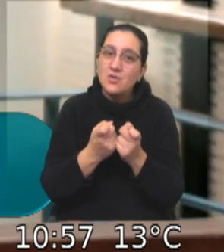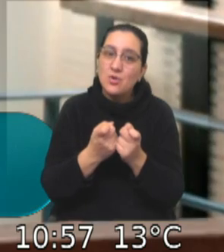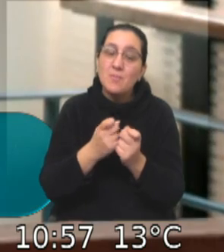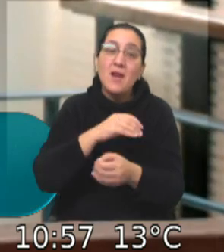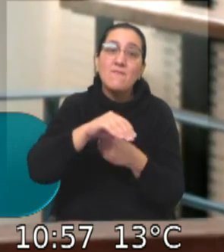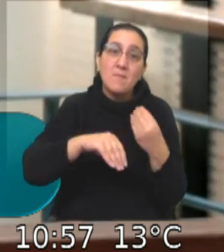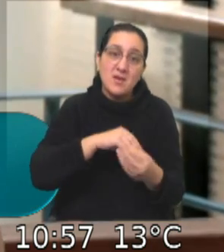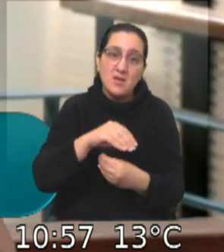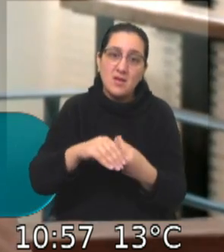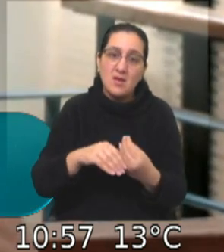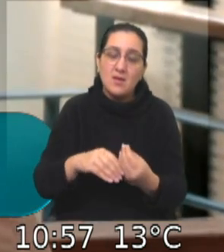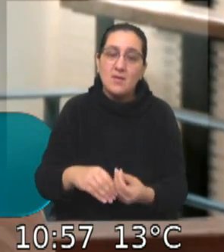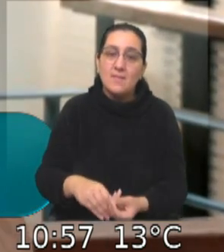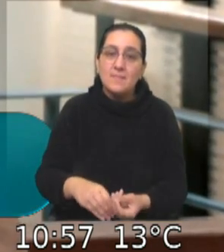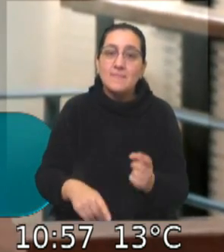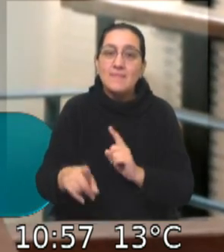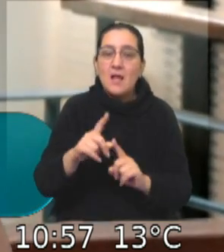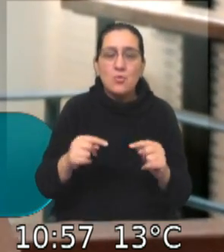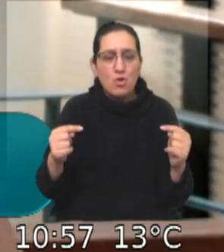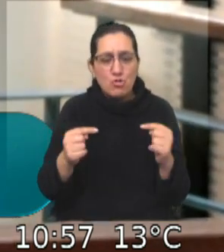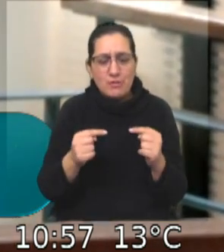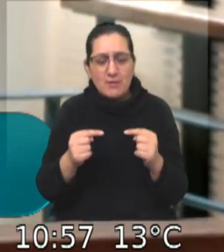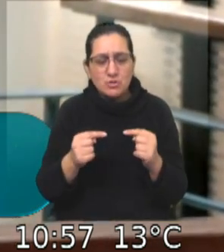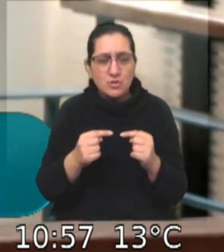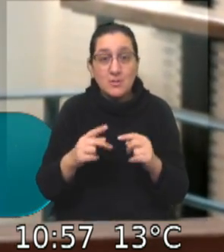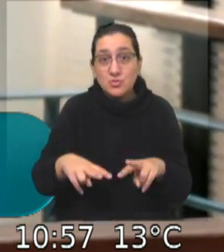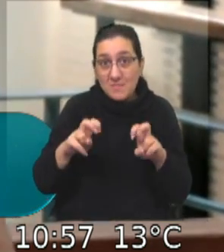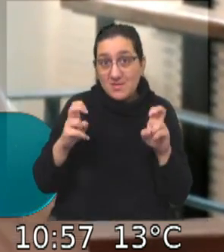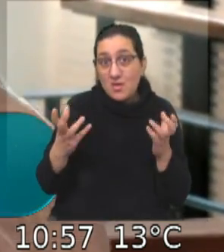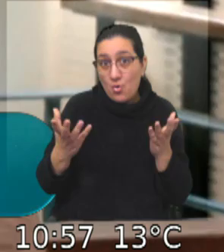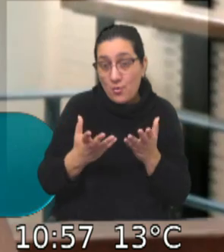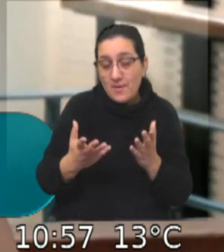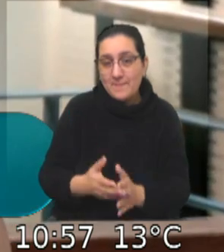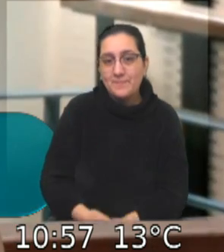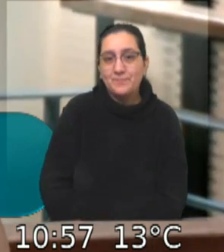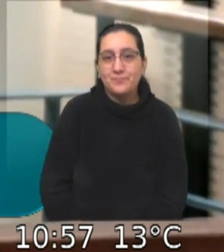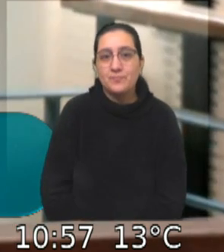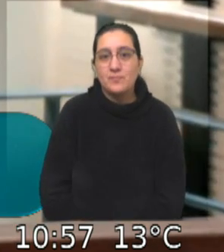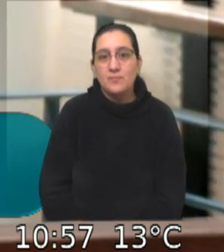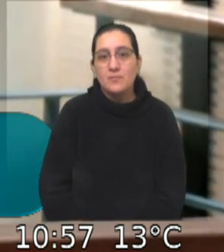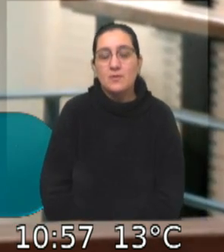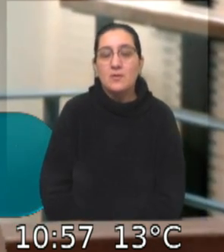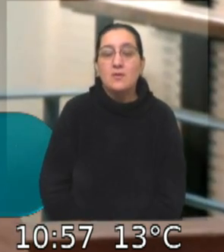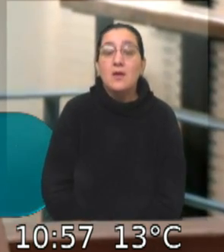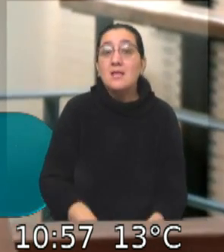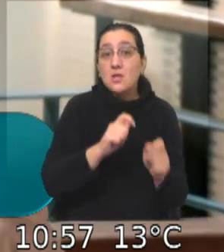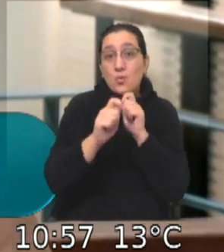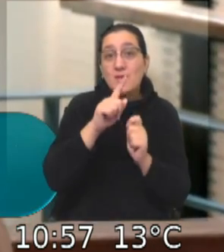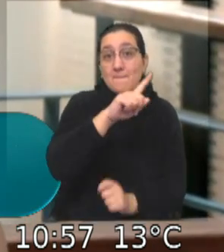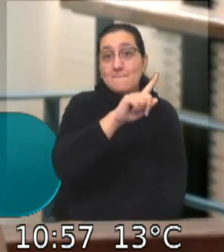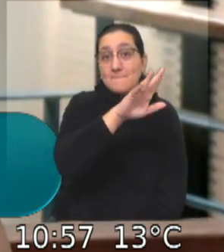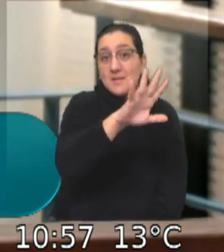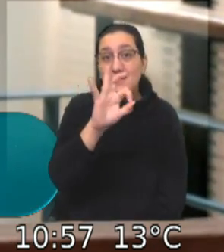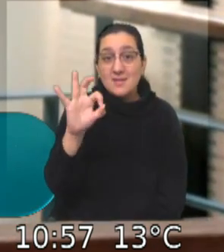las familias, digamos. Hay como ciertas contradicciones que la estamos explorando en las respuestas de esos 1.500 casos, contradicciones,